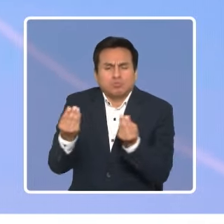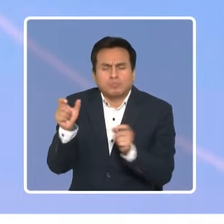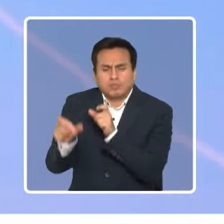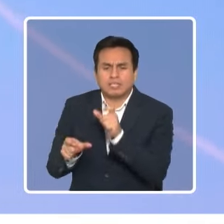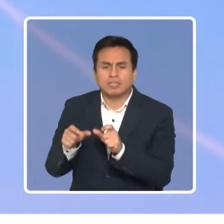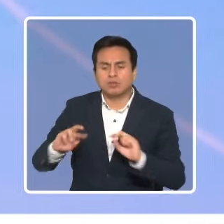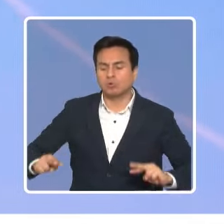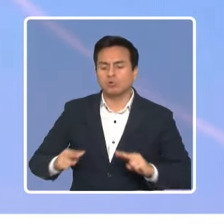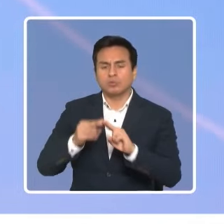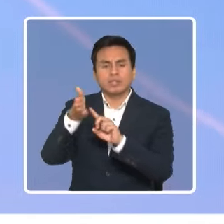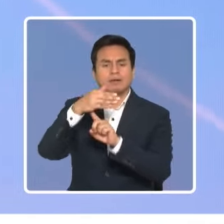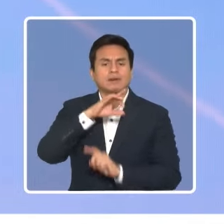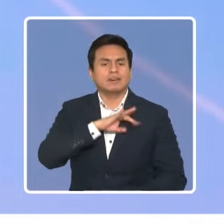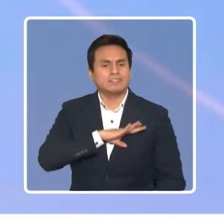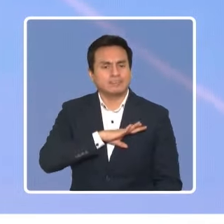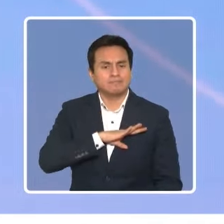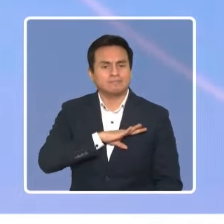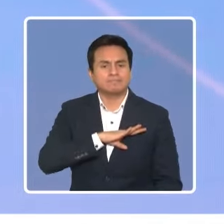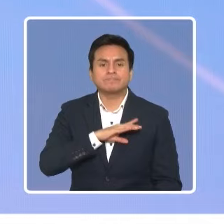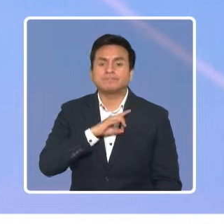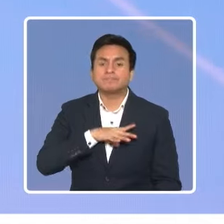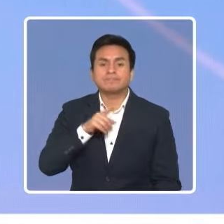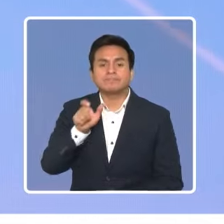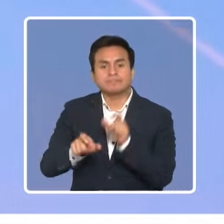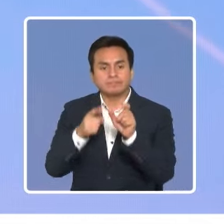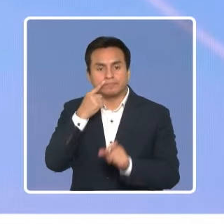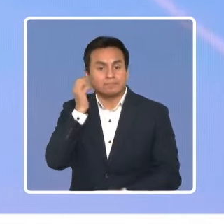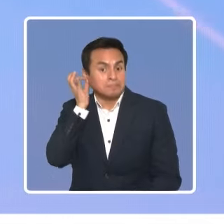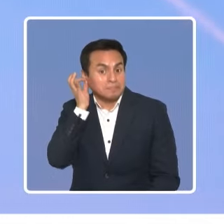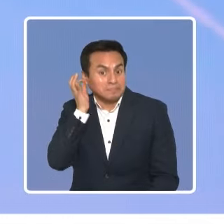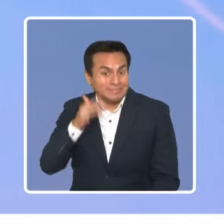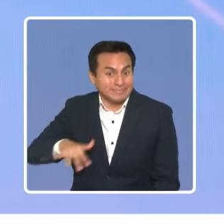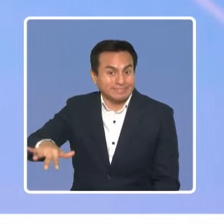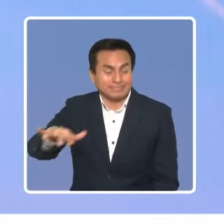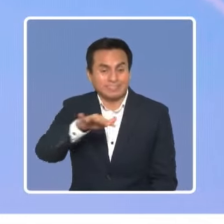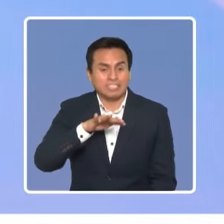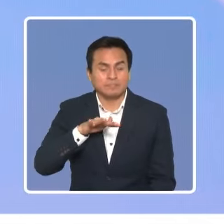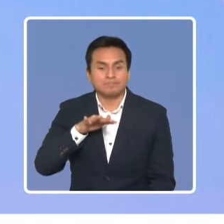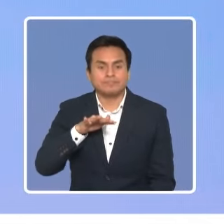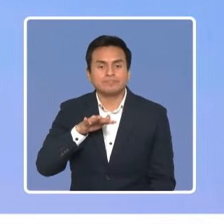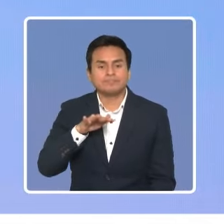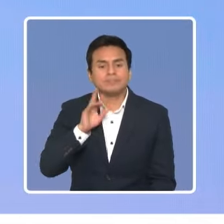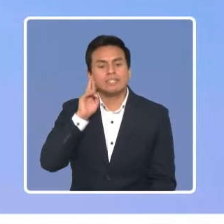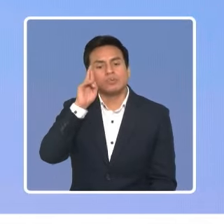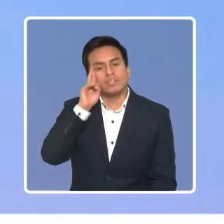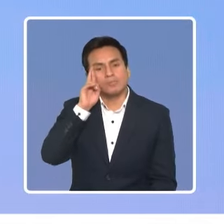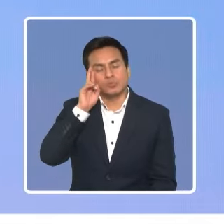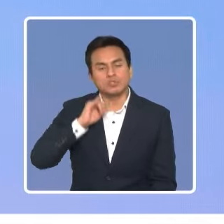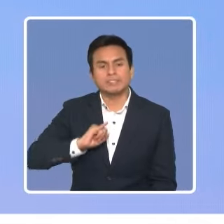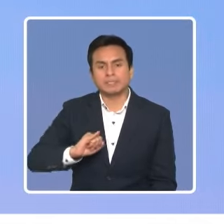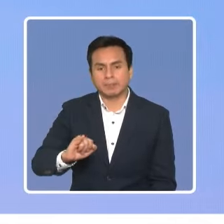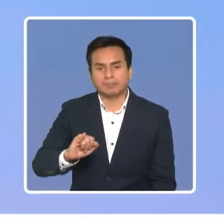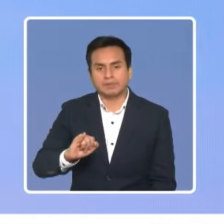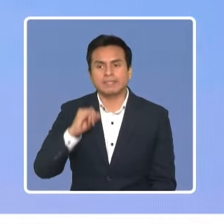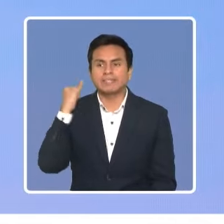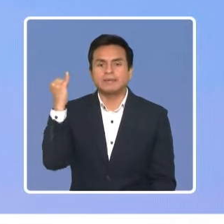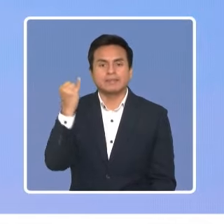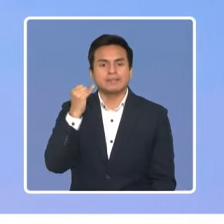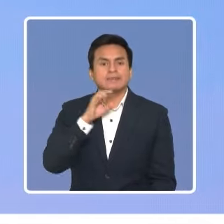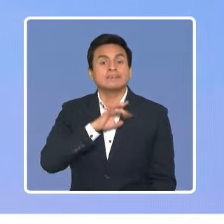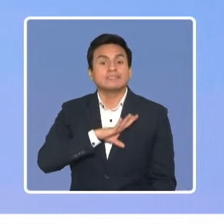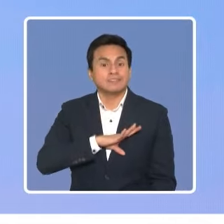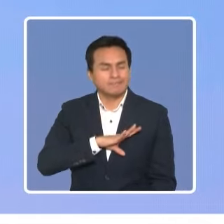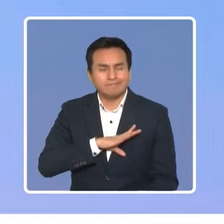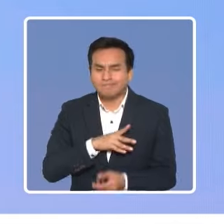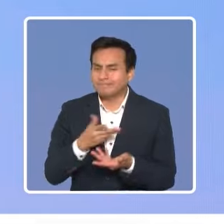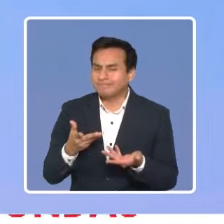han construido nuestra patria. Chilenas, chilenos, recordemos siempre que la independencia